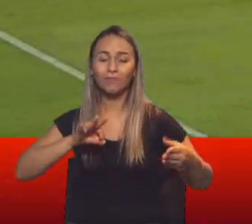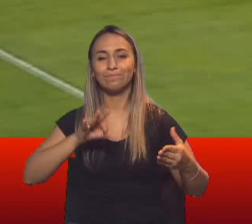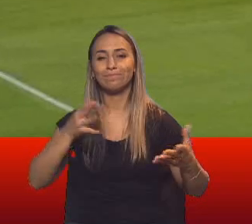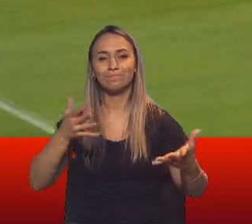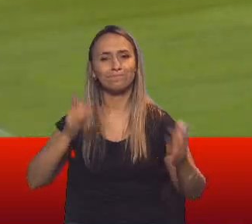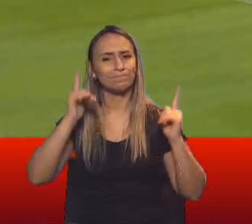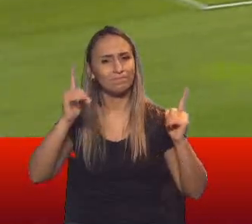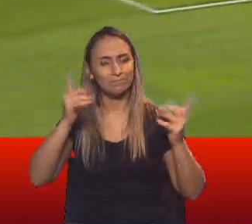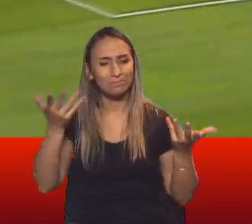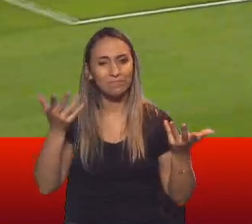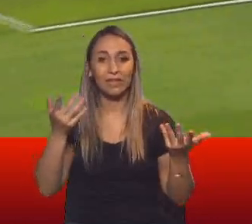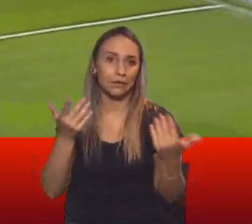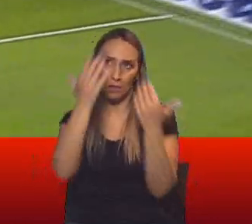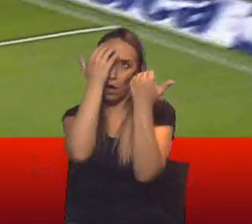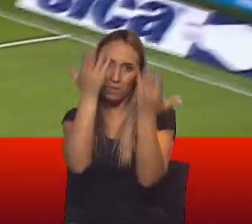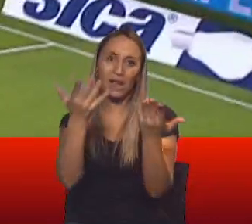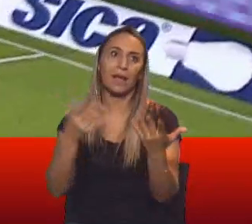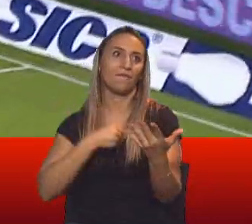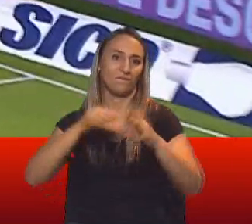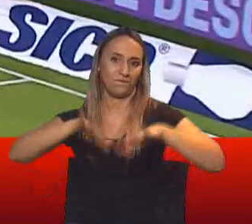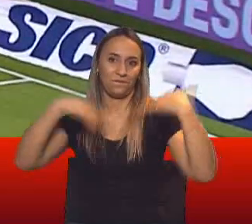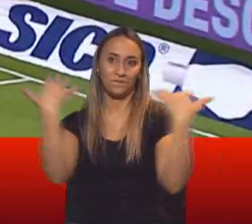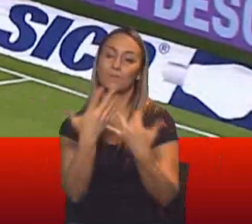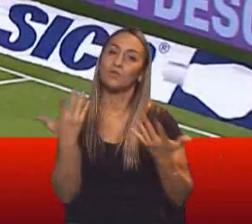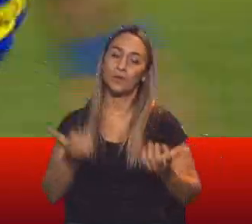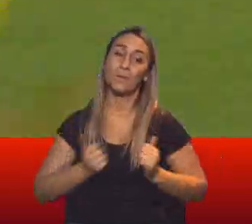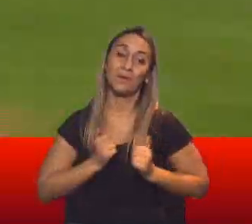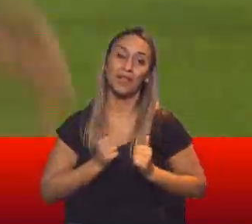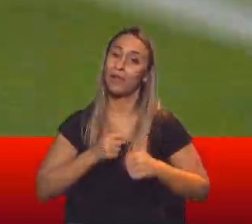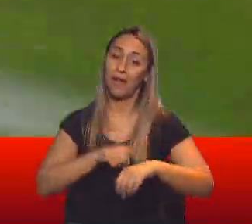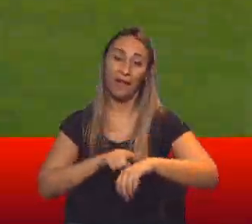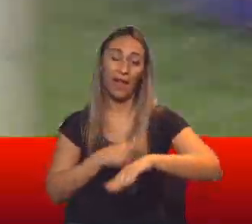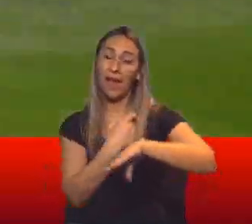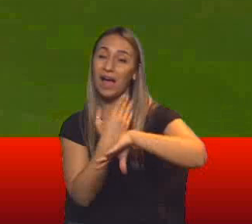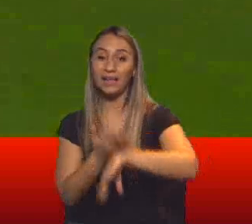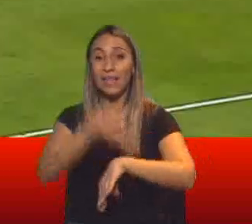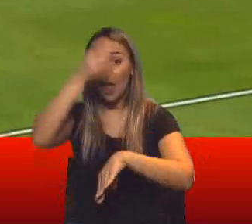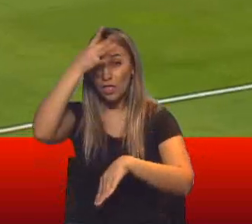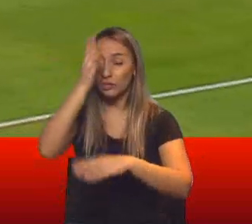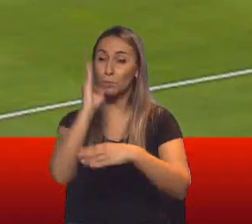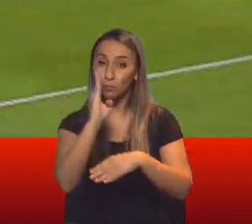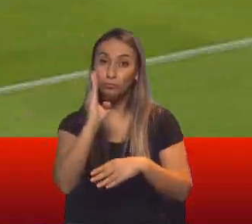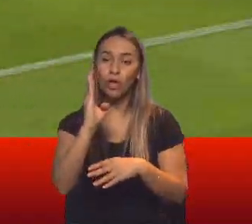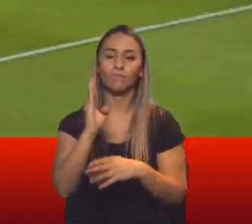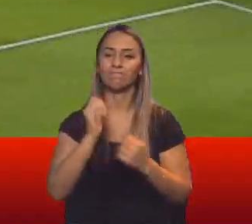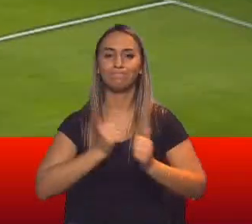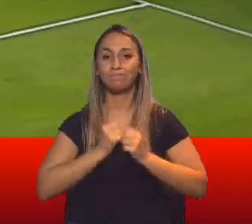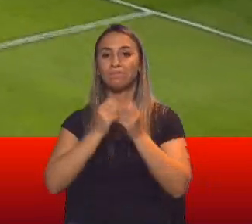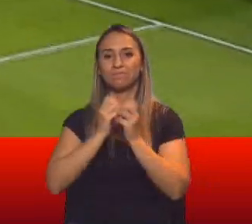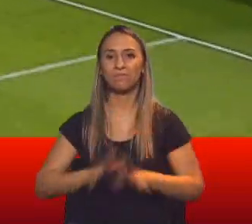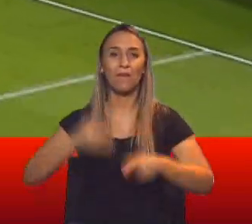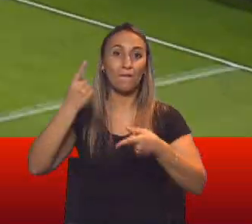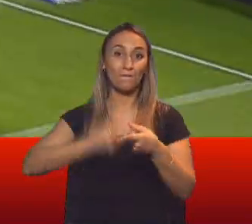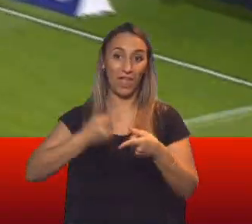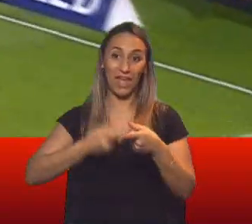hinchas, que obviamente se quedaron esperando las 12 en punto para arrancar los festejos de una fiesta